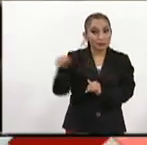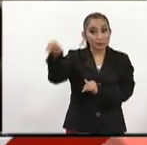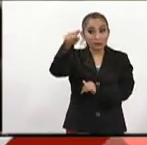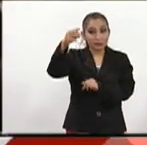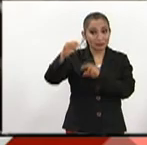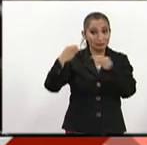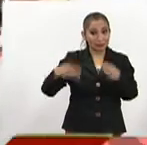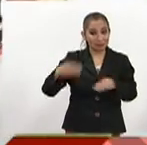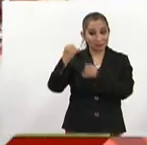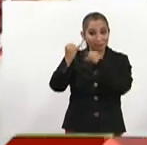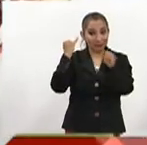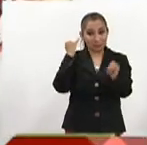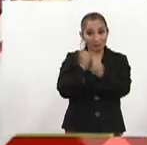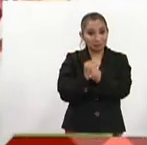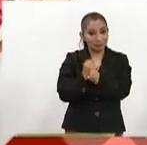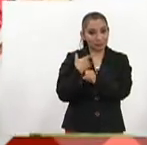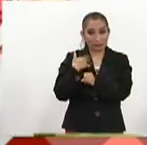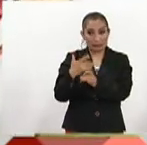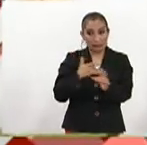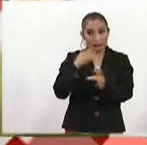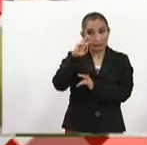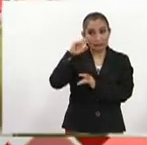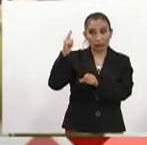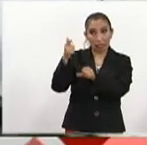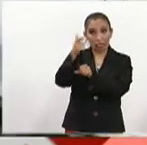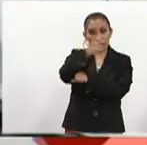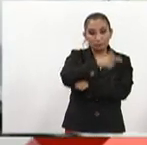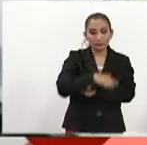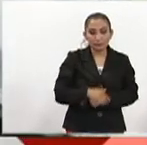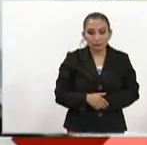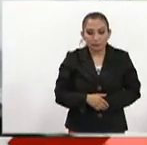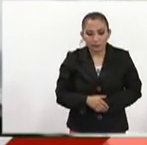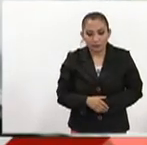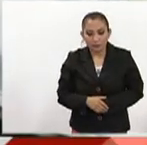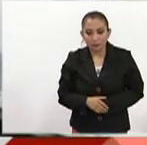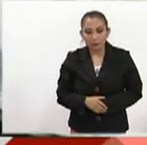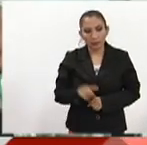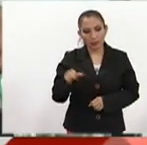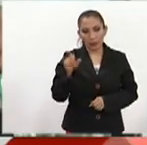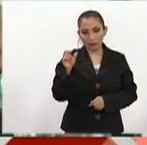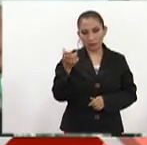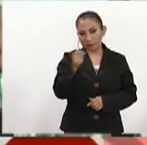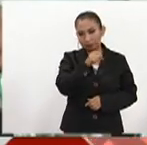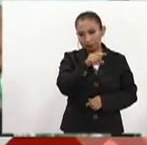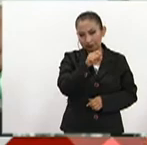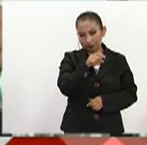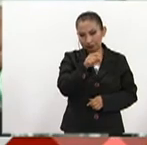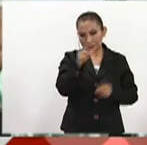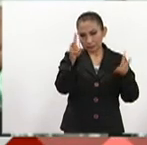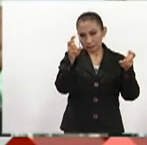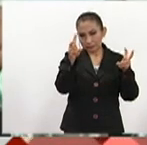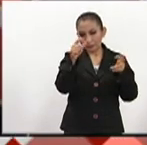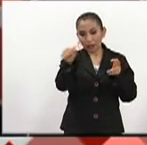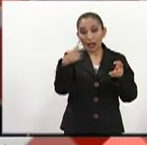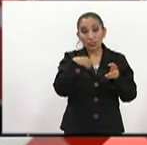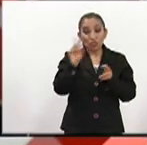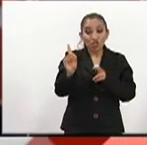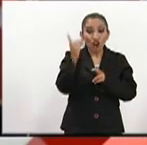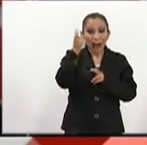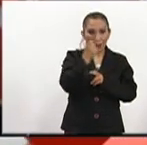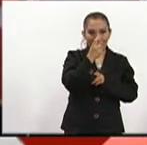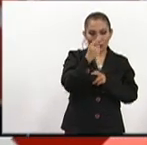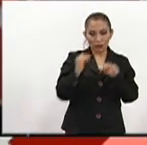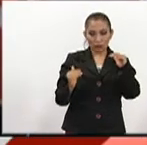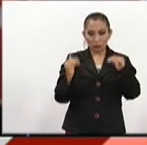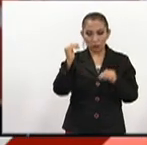mercados internacionales inmediatamente se siente también, ¿no? Claro. Y en ese sentido, pues el tipo de cambio, por